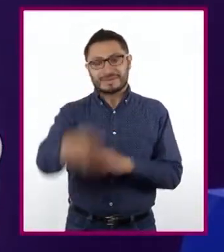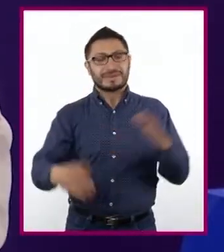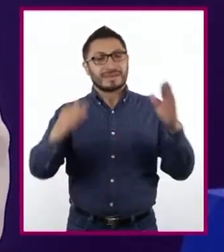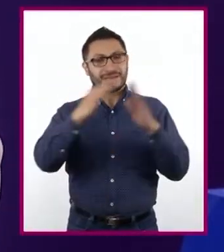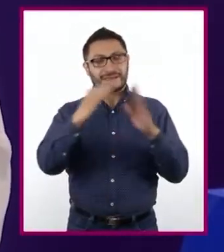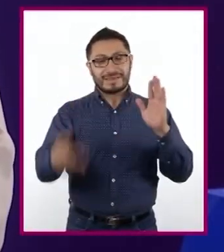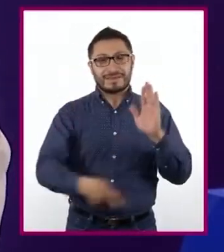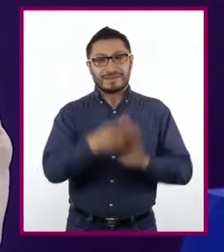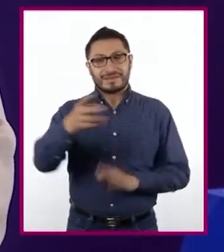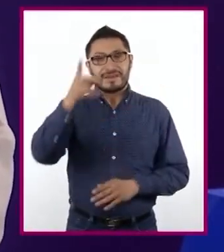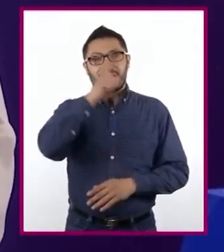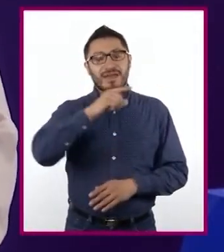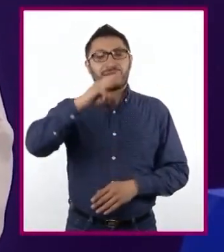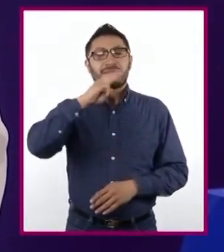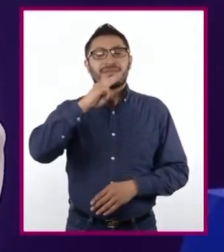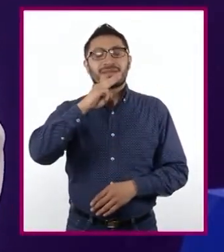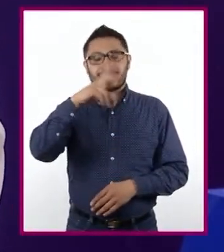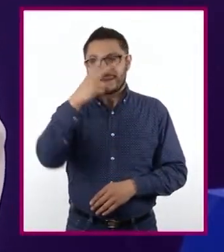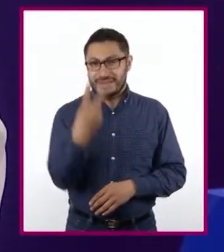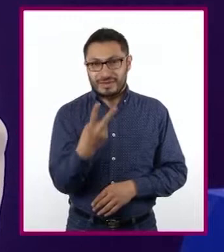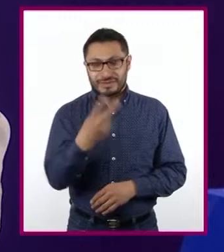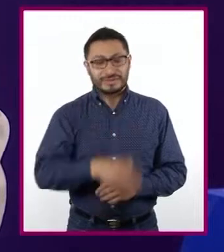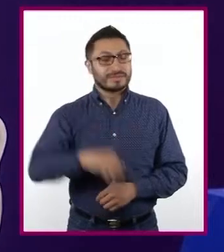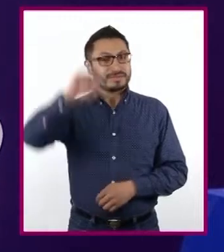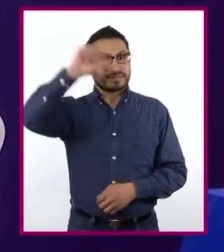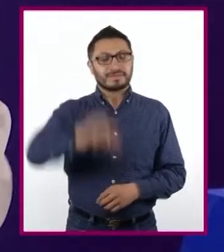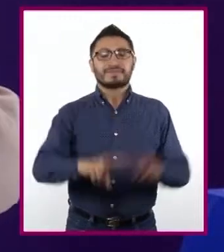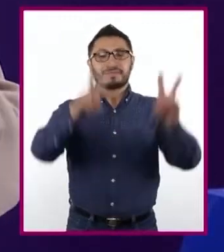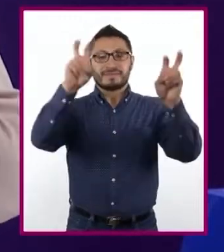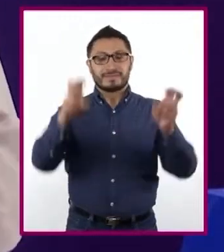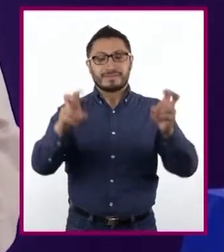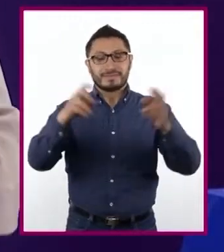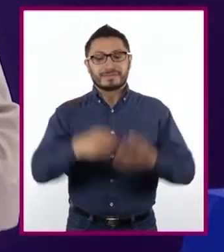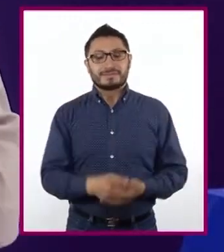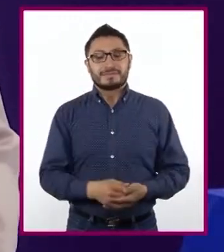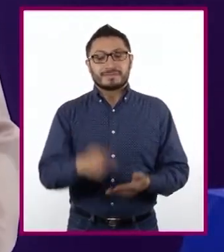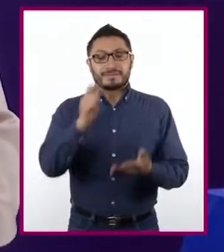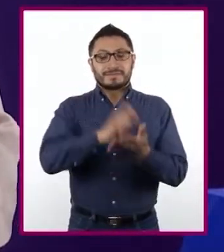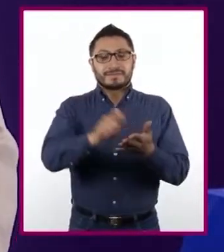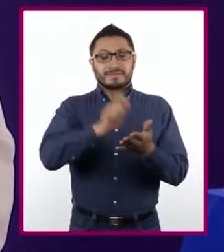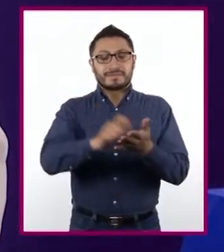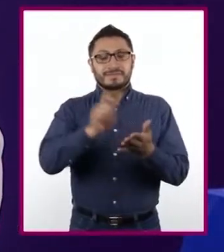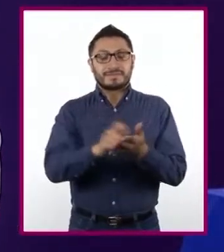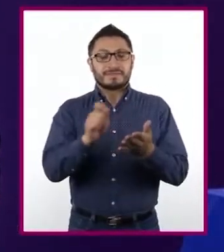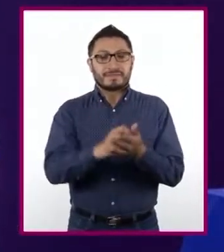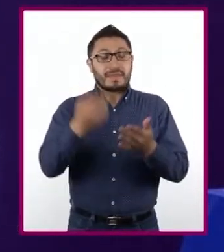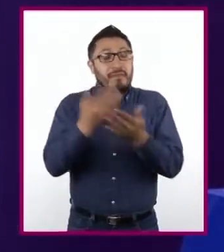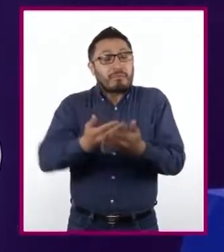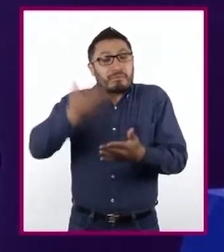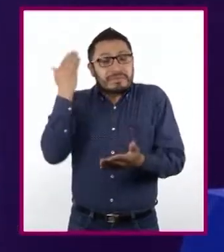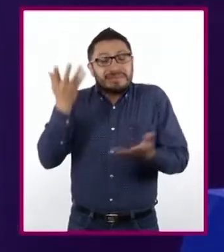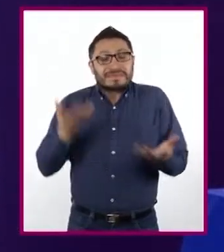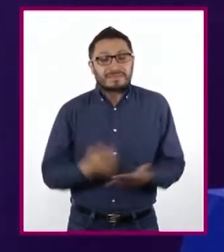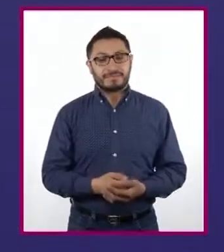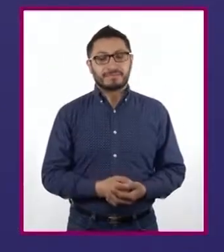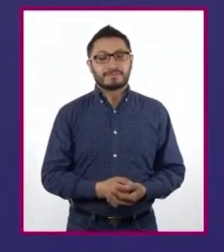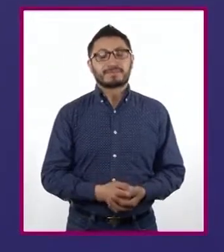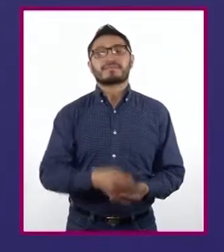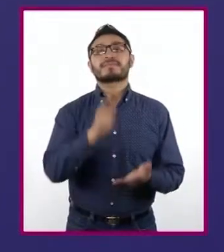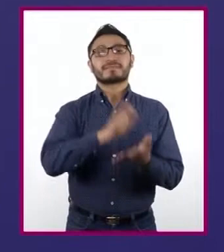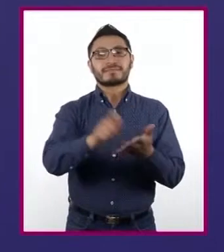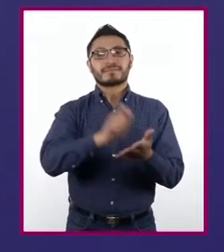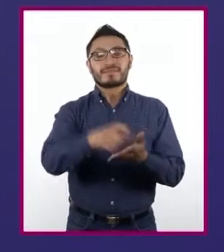de Lengua Materna 2. Hoy hablaremos sobre escribiendo un pasado. Con esto